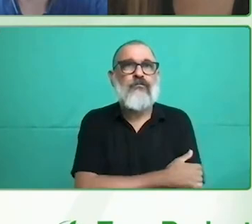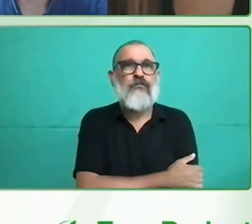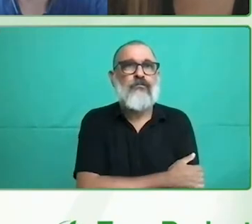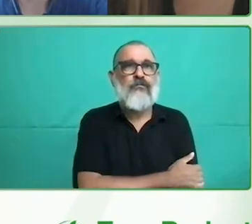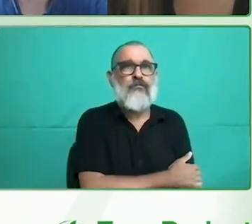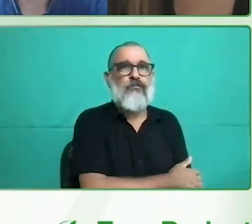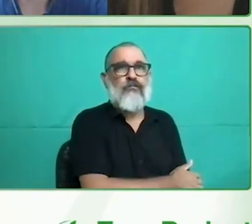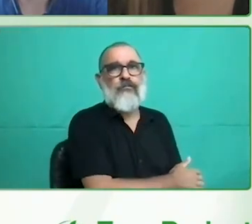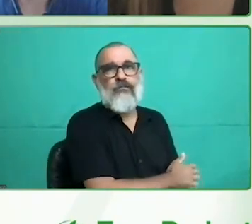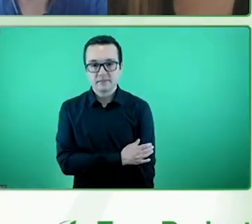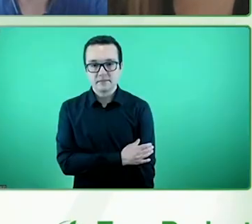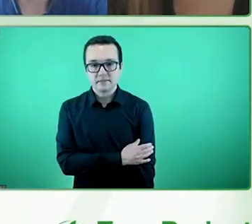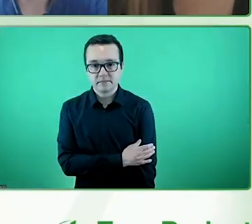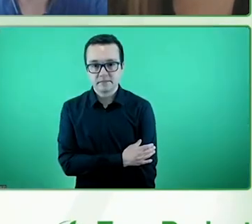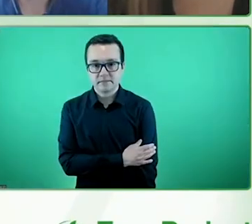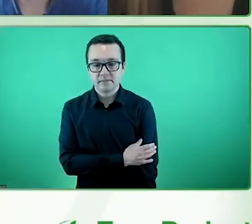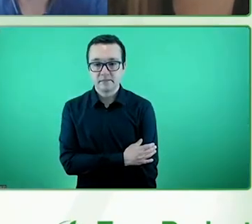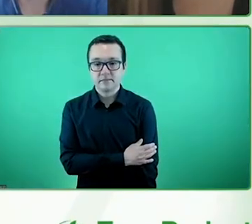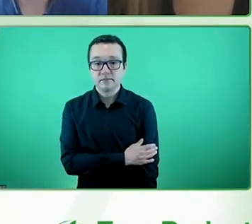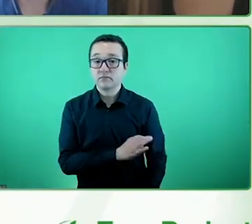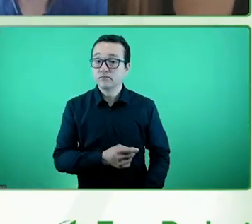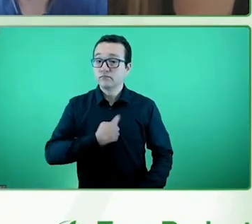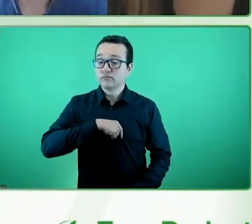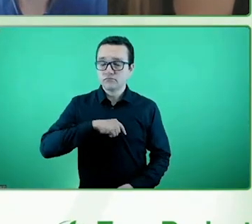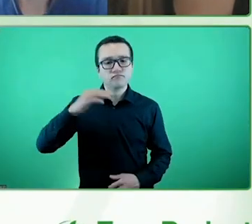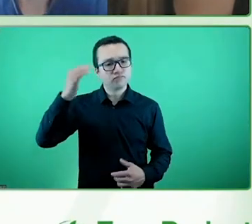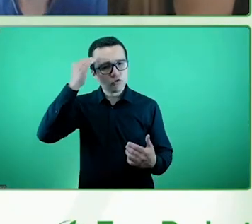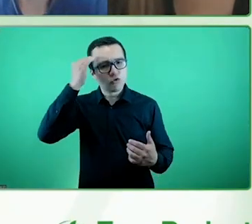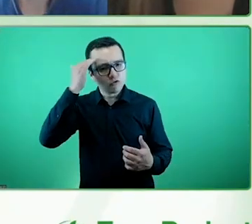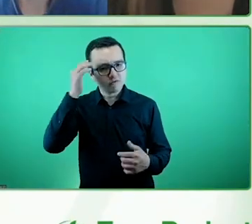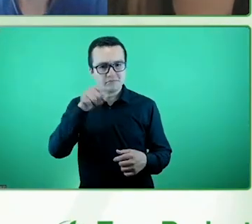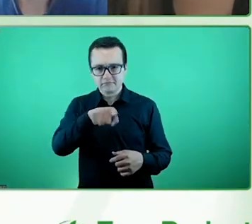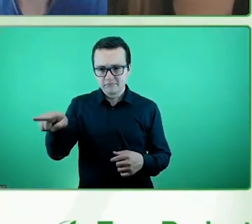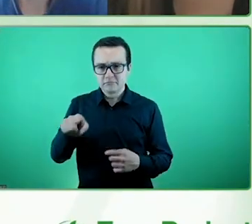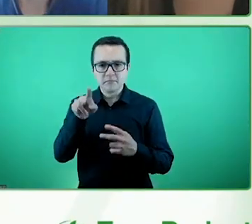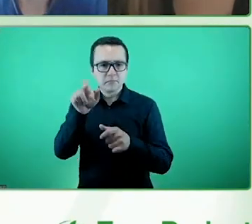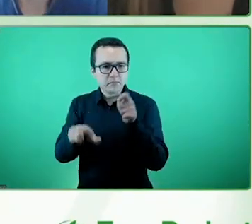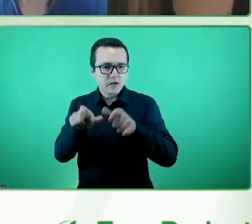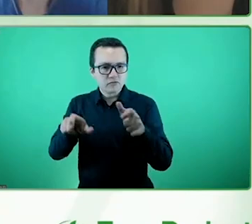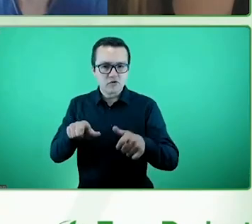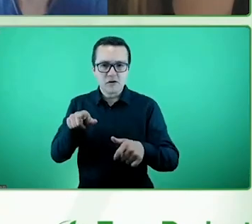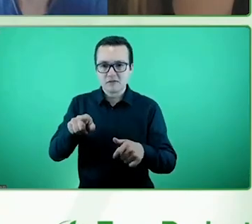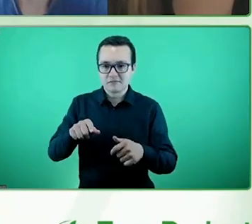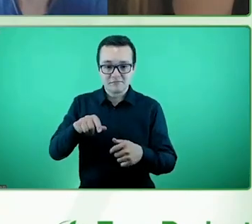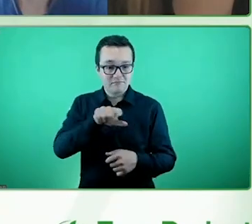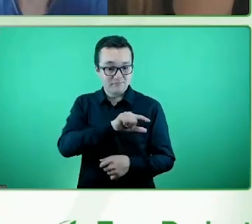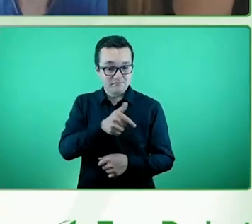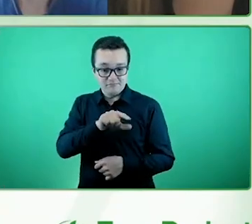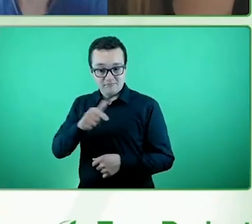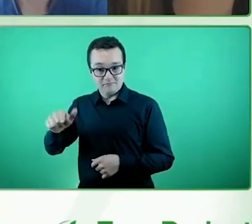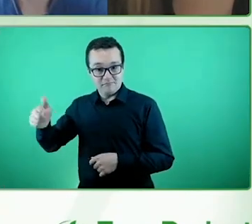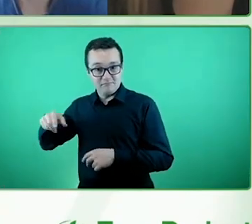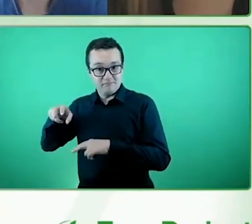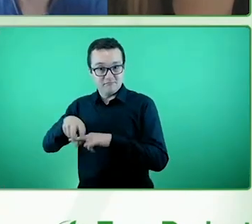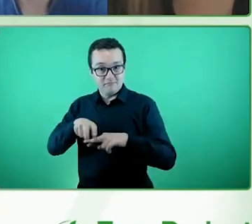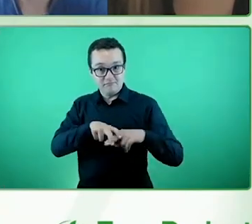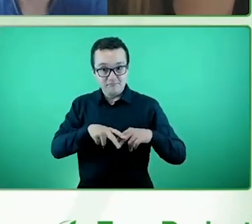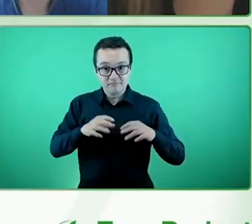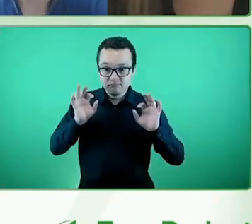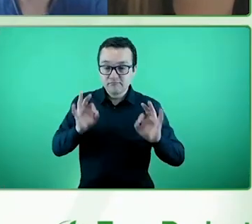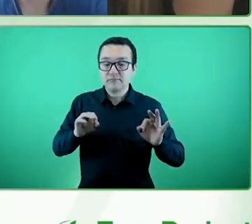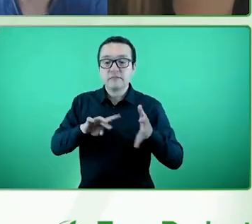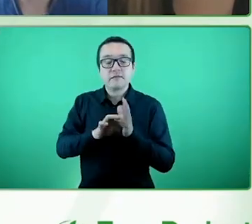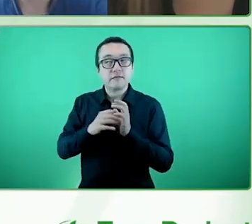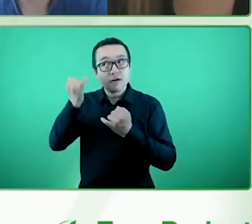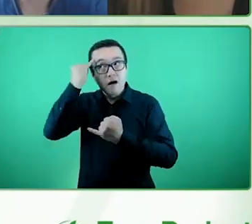que han participado hoy en este panel, de que el emprendimiento es posible para las personas con discapacidad, independientemente de las